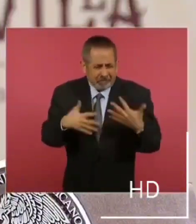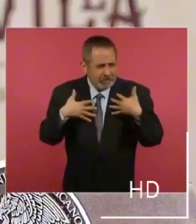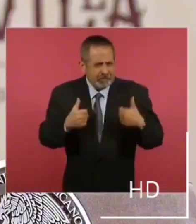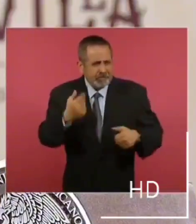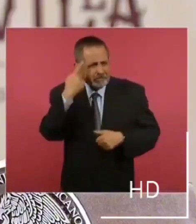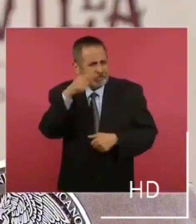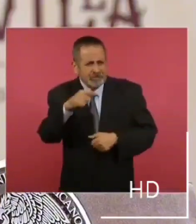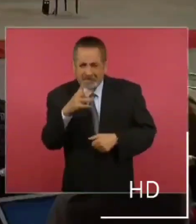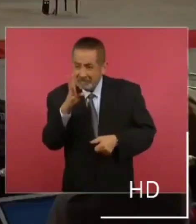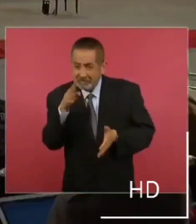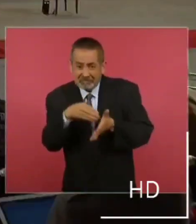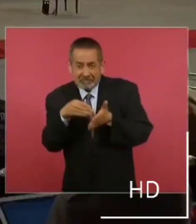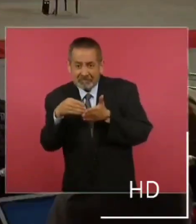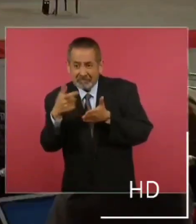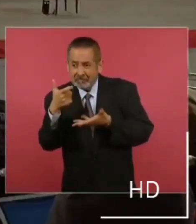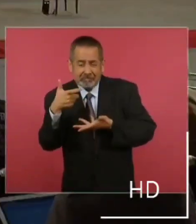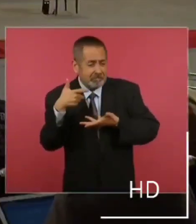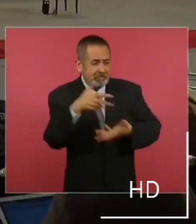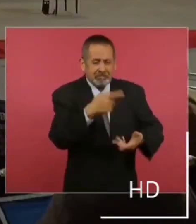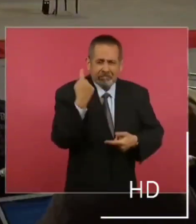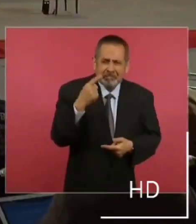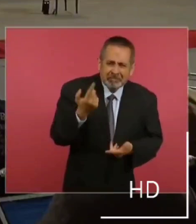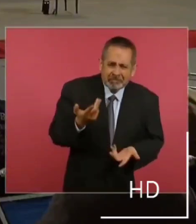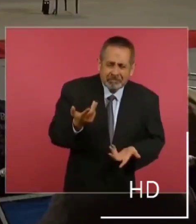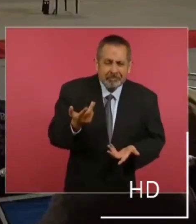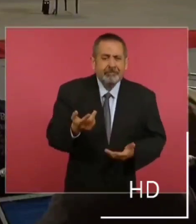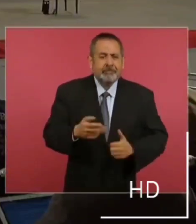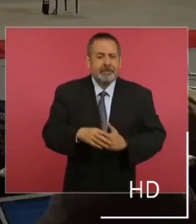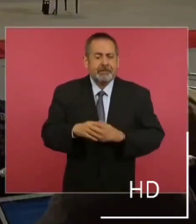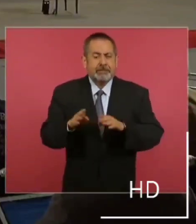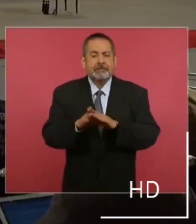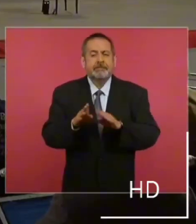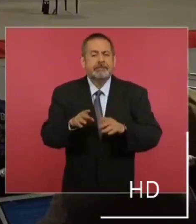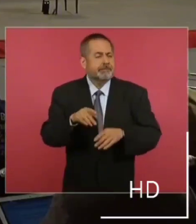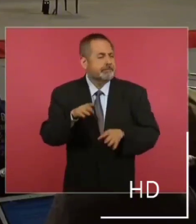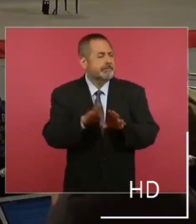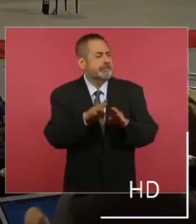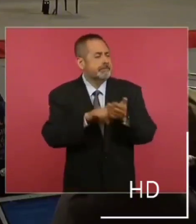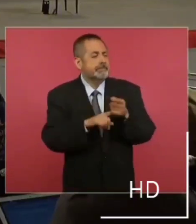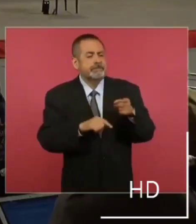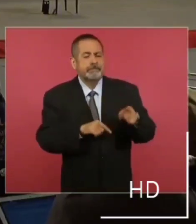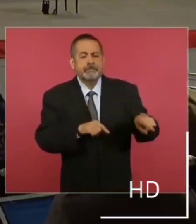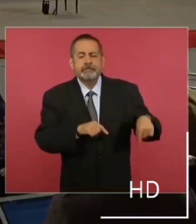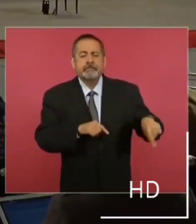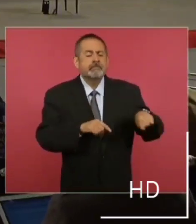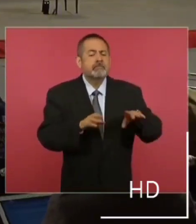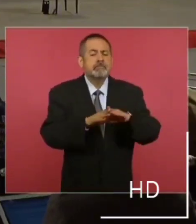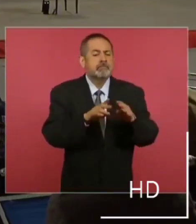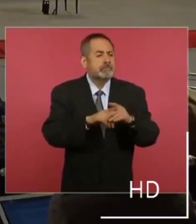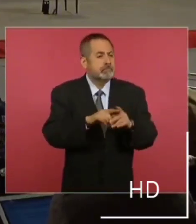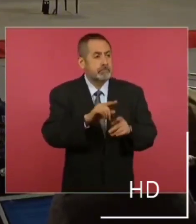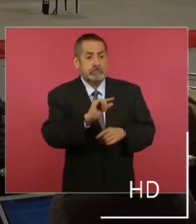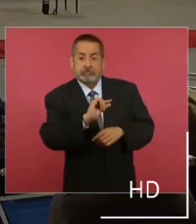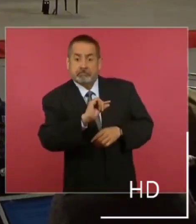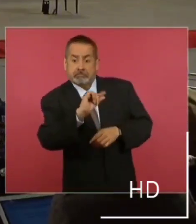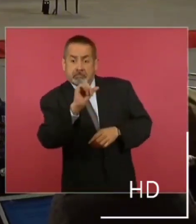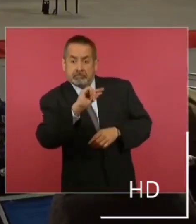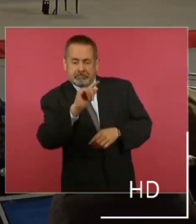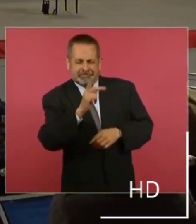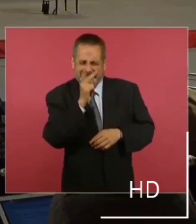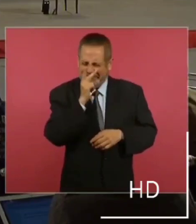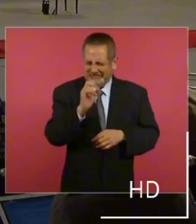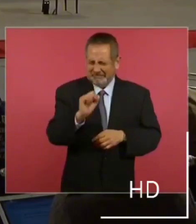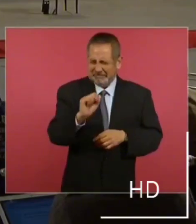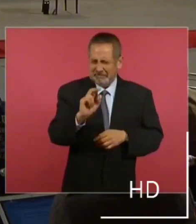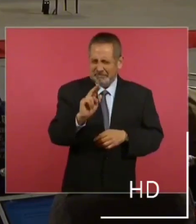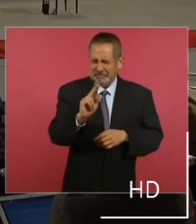entendemos muy bien. Y eso no es todo. Entre los gastos o privilegios de los servidores públicos superiores, que ya dijo